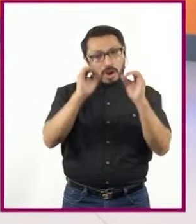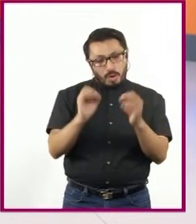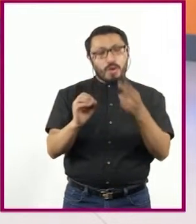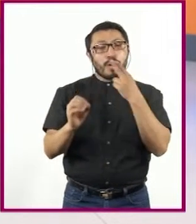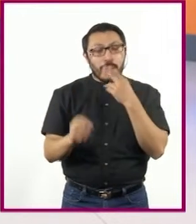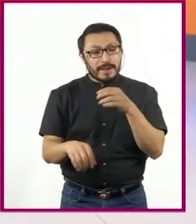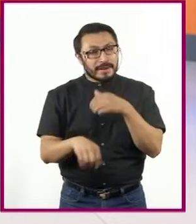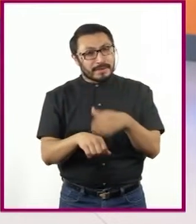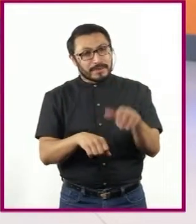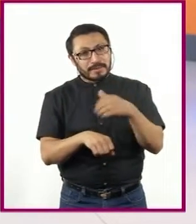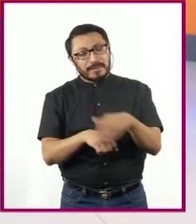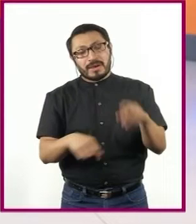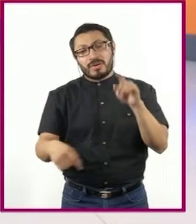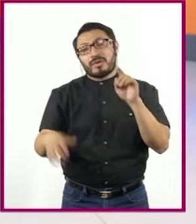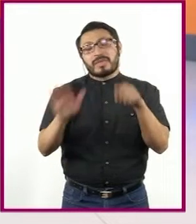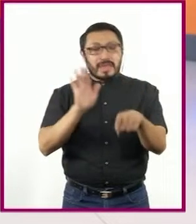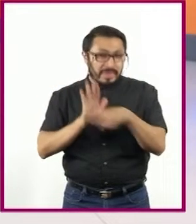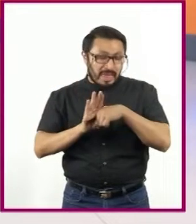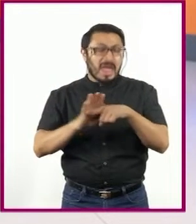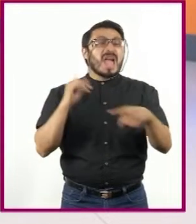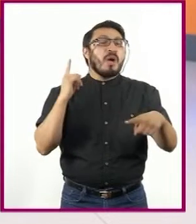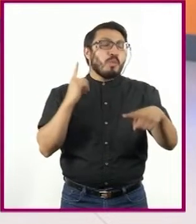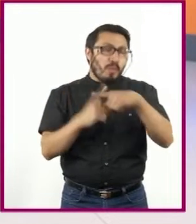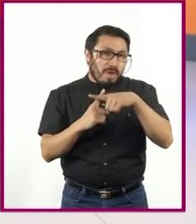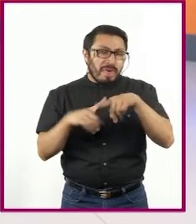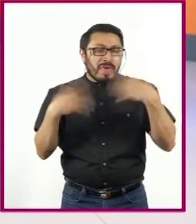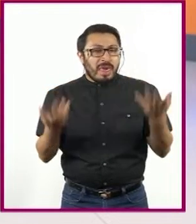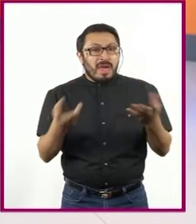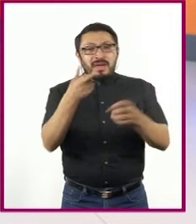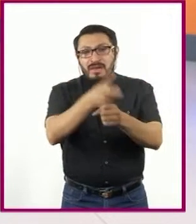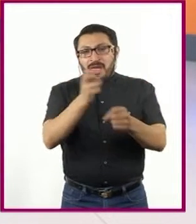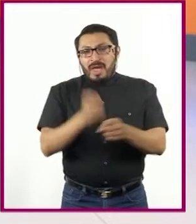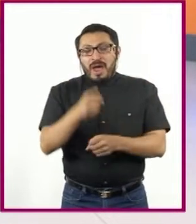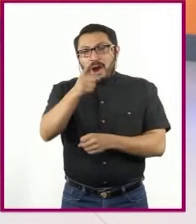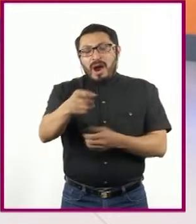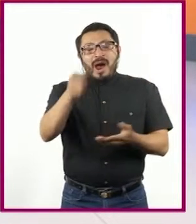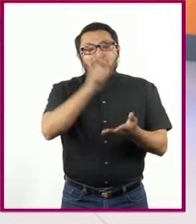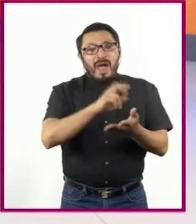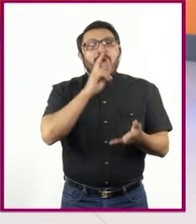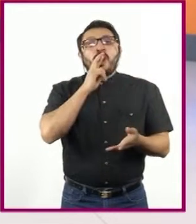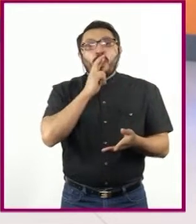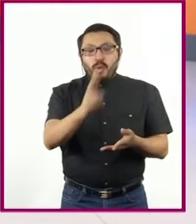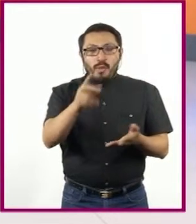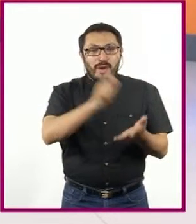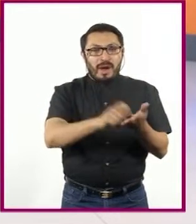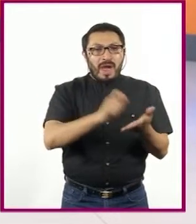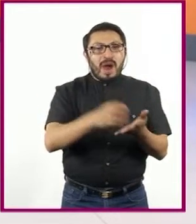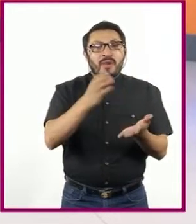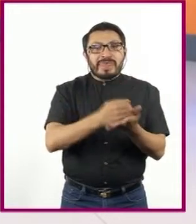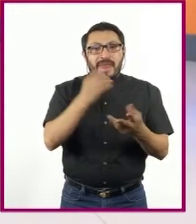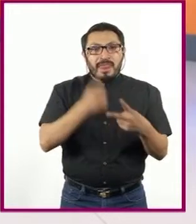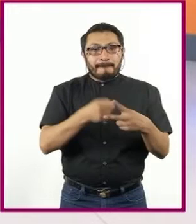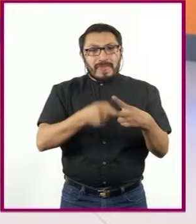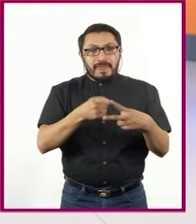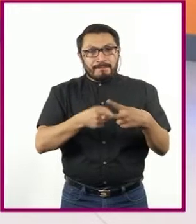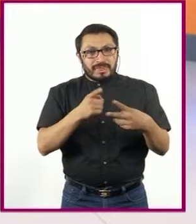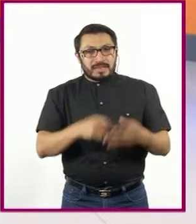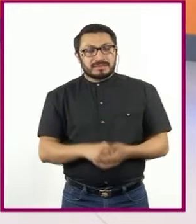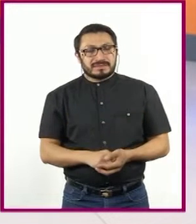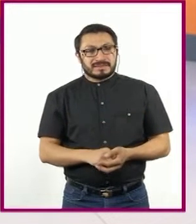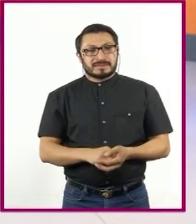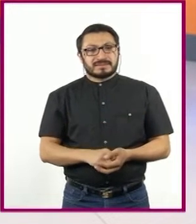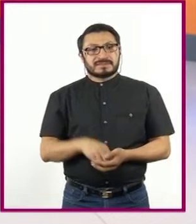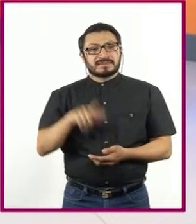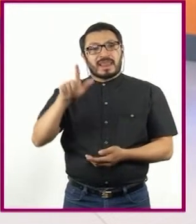números negativos y positivos? Los invitamos a que anoten sus respuestas en su cuaderno de matemáticas.